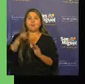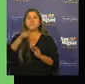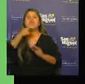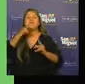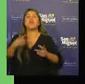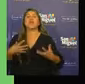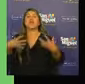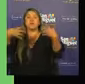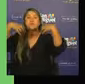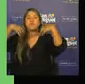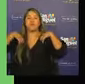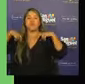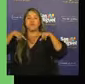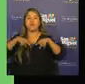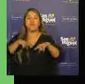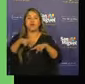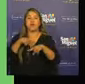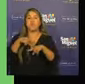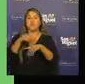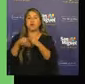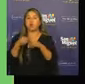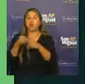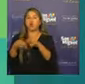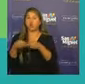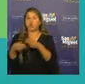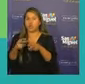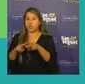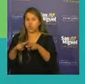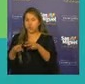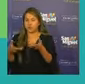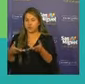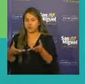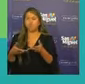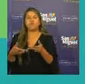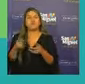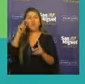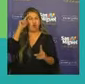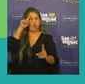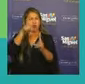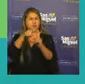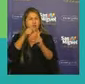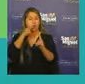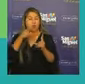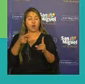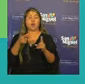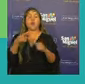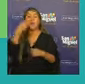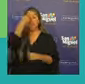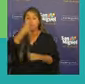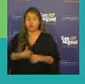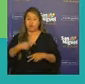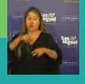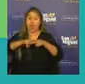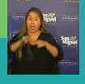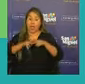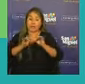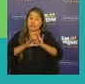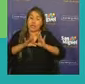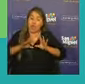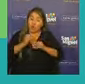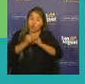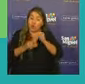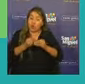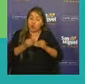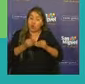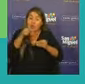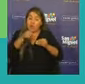del productor. En este sentido, ¿qué es lo que se plantea? Que el que produce algo tiene que